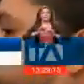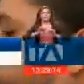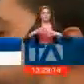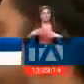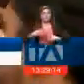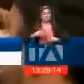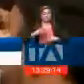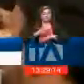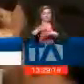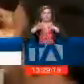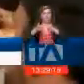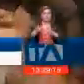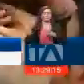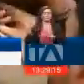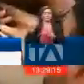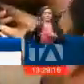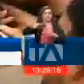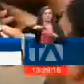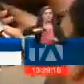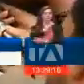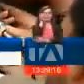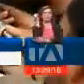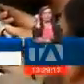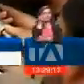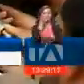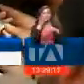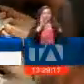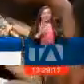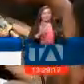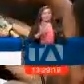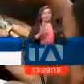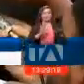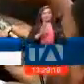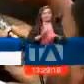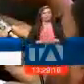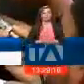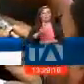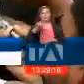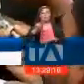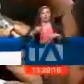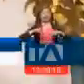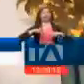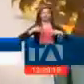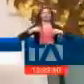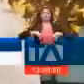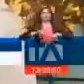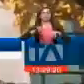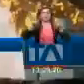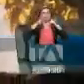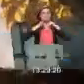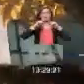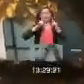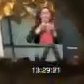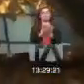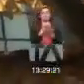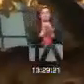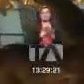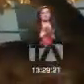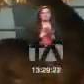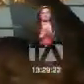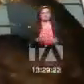postulación y posterior designación como tal. A la declaración jurada de inhabilidad, a la declaración jurada de bienes. El examen especial que